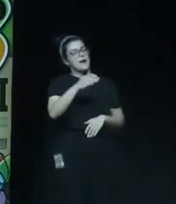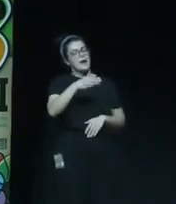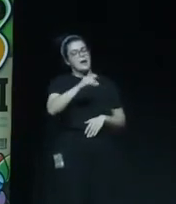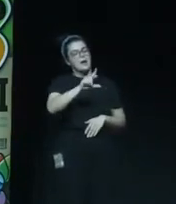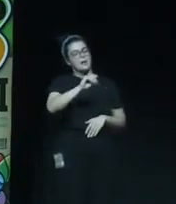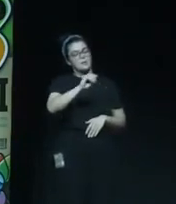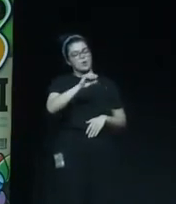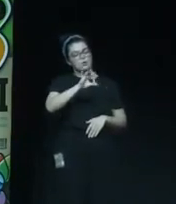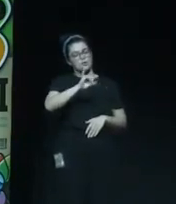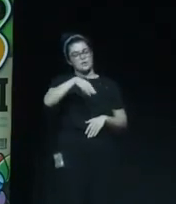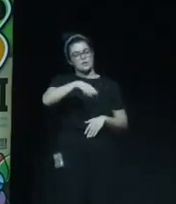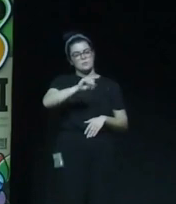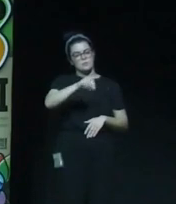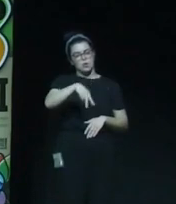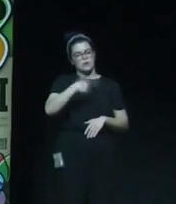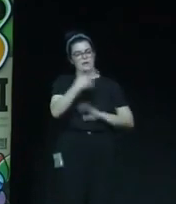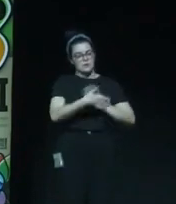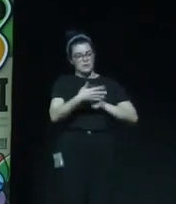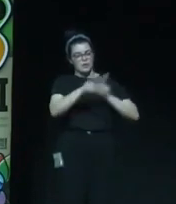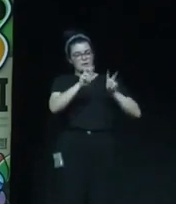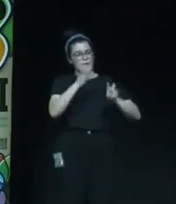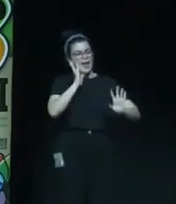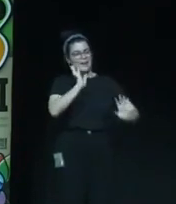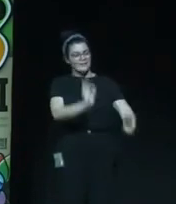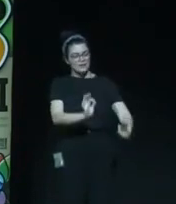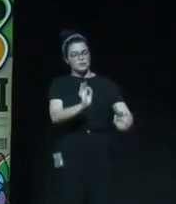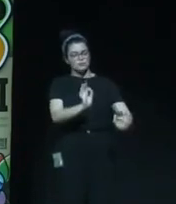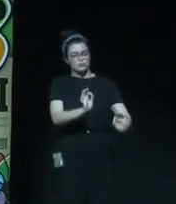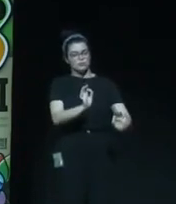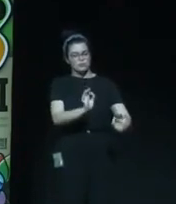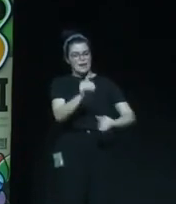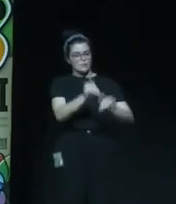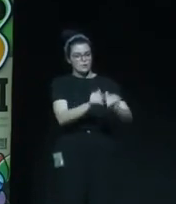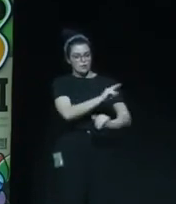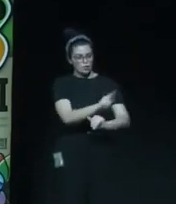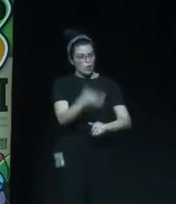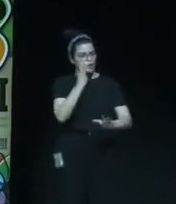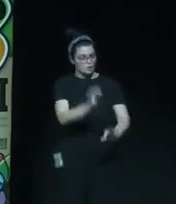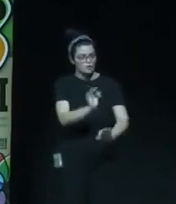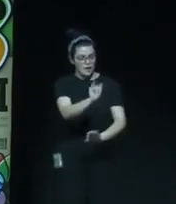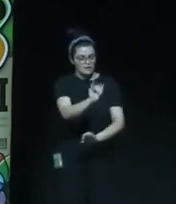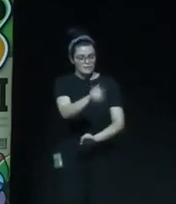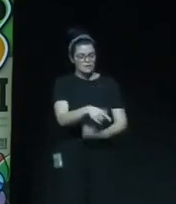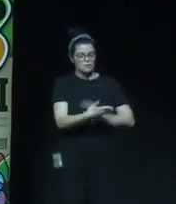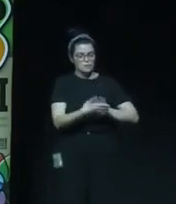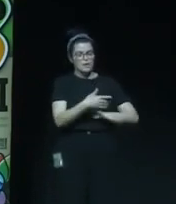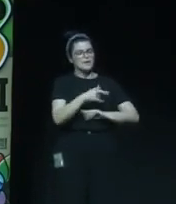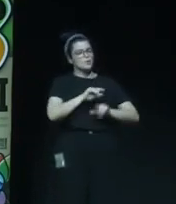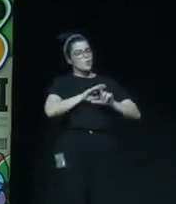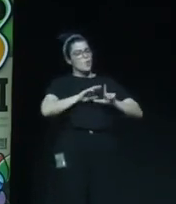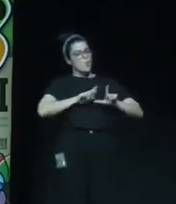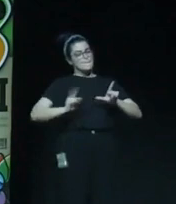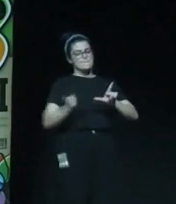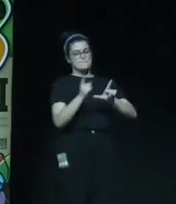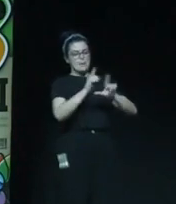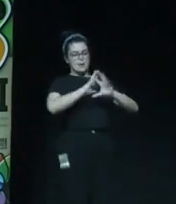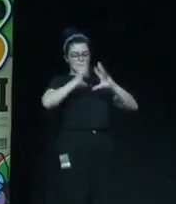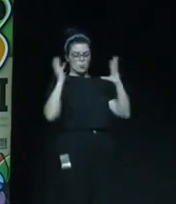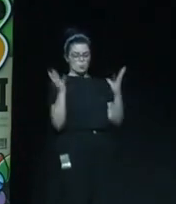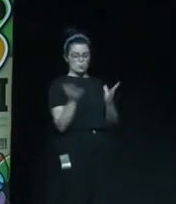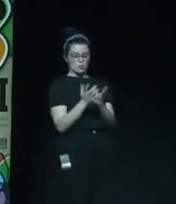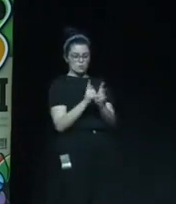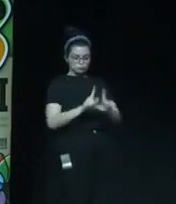Ciudadanía hablándonos de eso y del riesgo que conlleva también lo de no votar y hablándonos también, nos hizo un mapa mundial